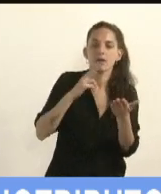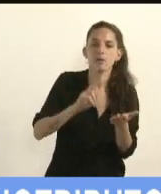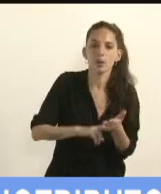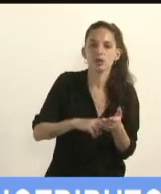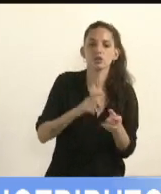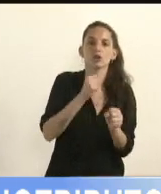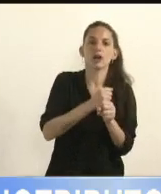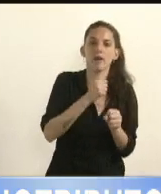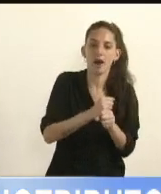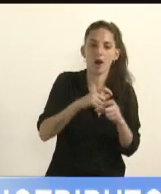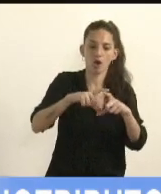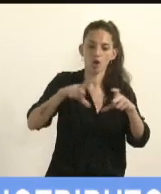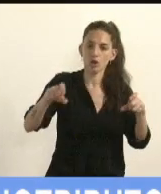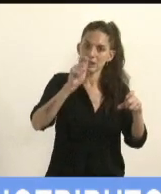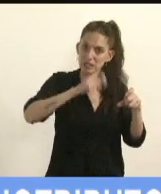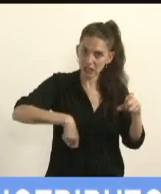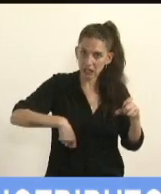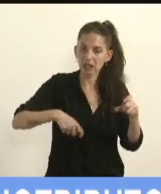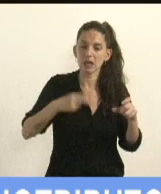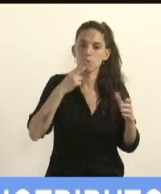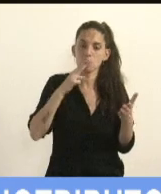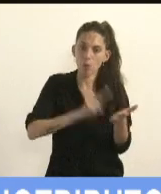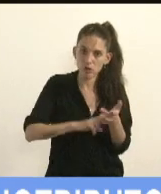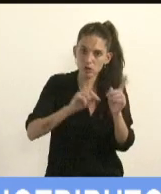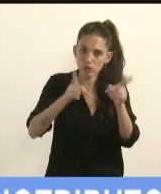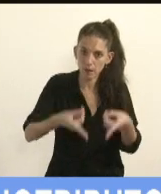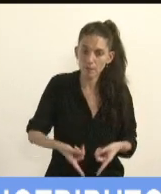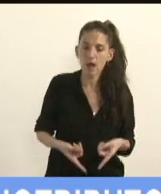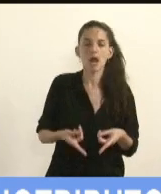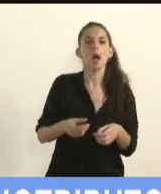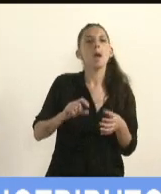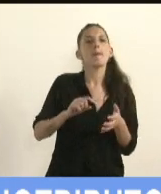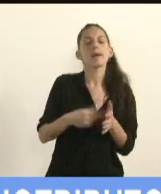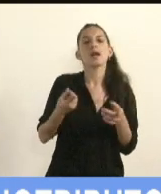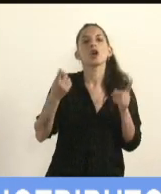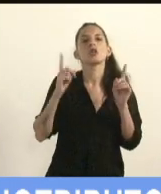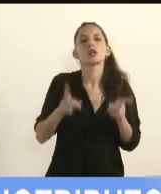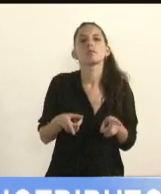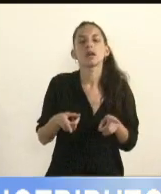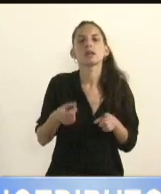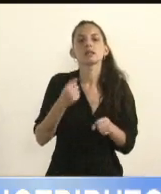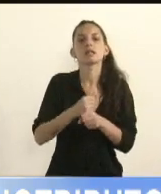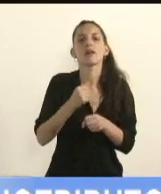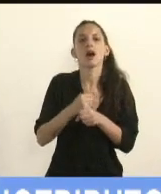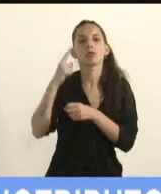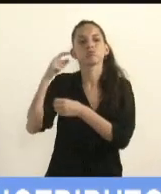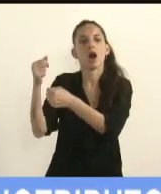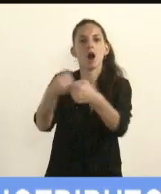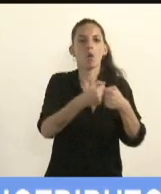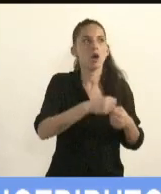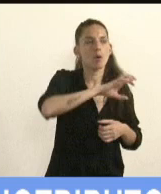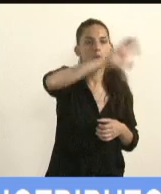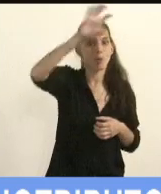paulatina del impuesto a cheque, que se empezó a realizar, pero por sobre todas las cosas se trabajó en una manera consensuada con las